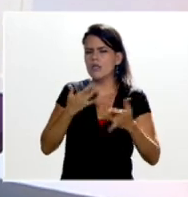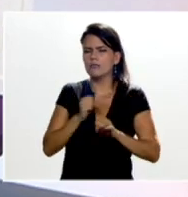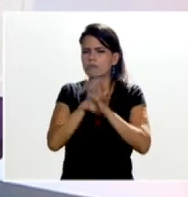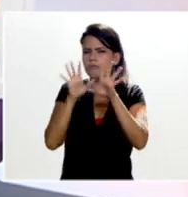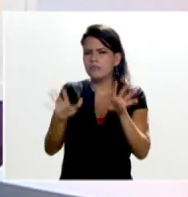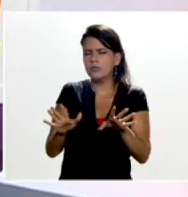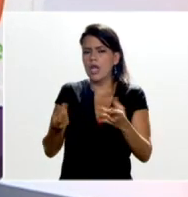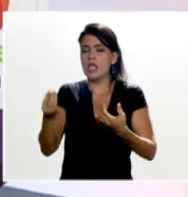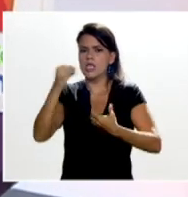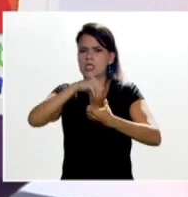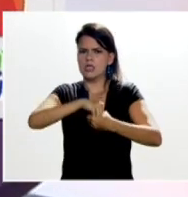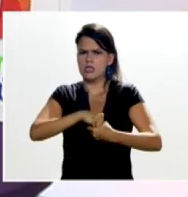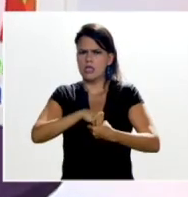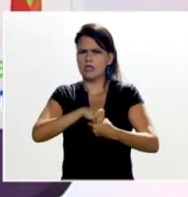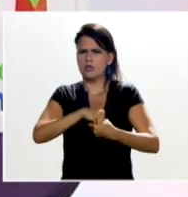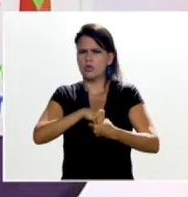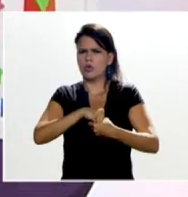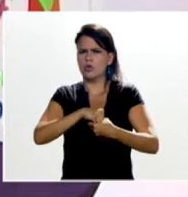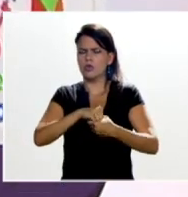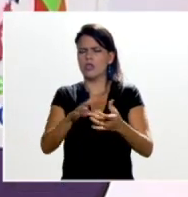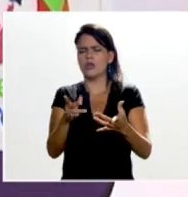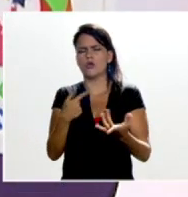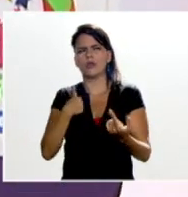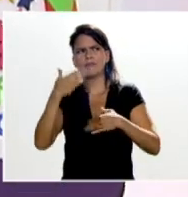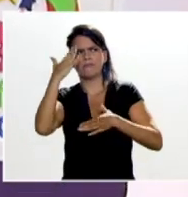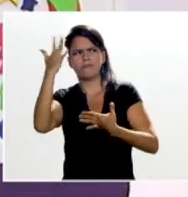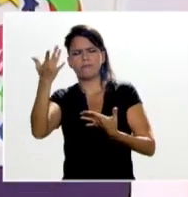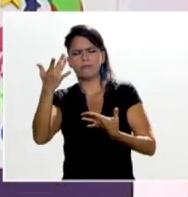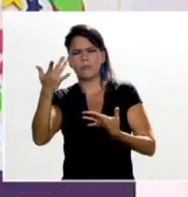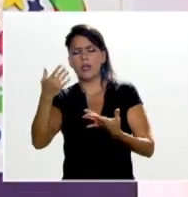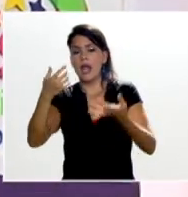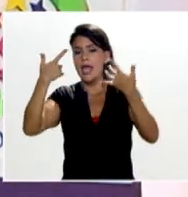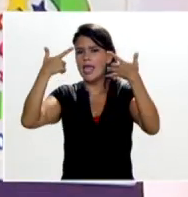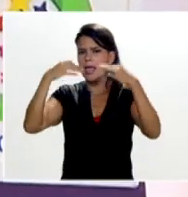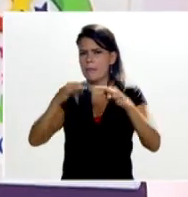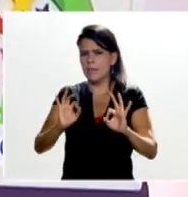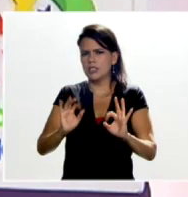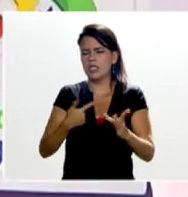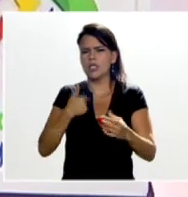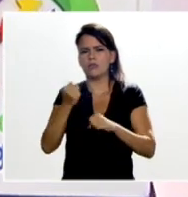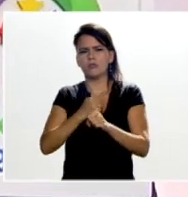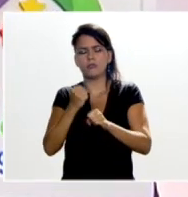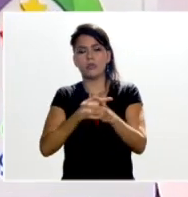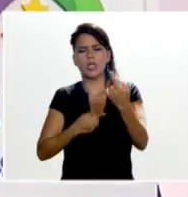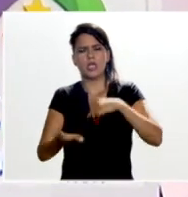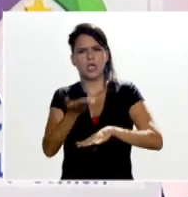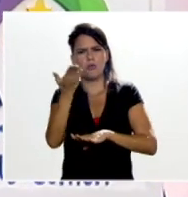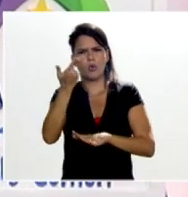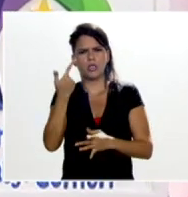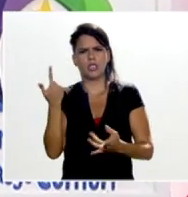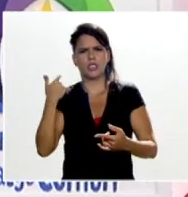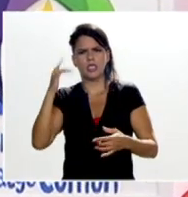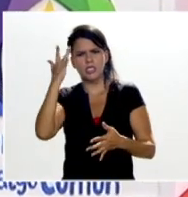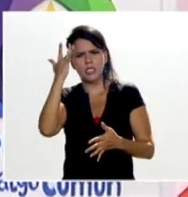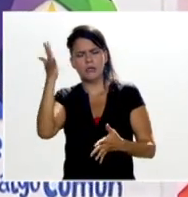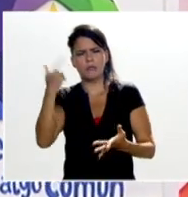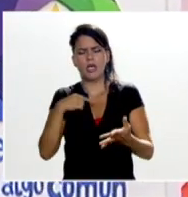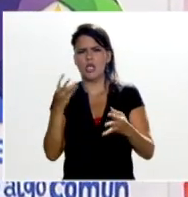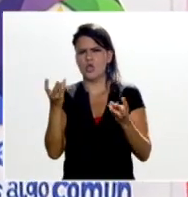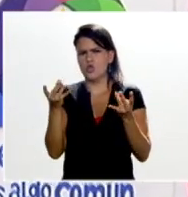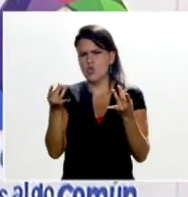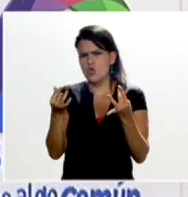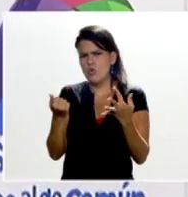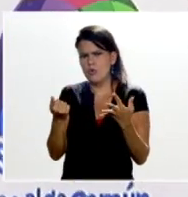específicas dentro de lo que corresponde a las especialidades laborales, es importante que manejen el número, el